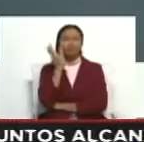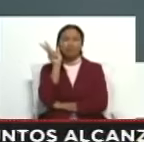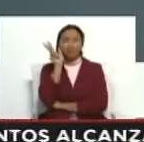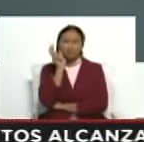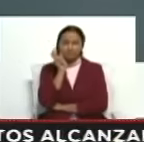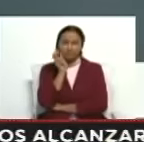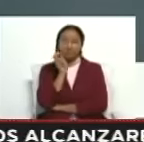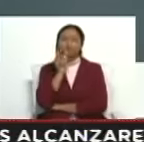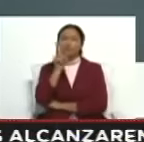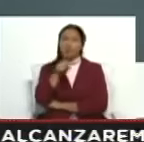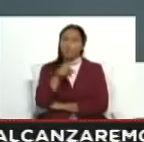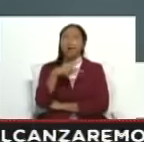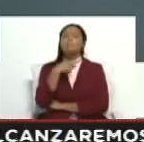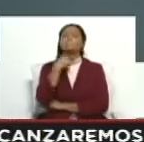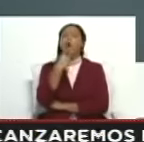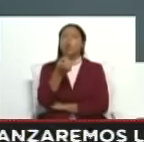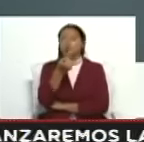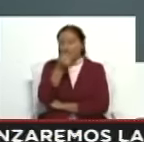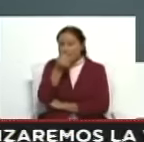audio video,